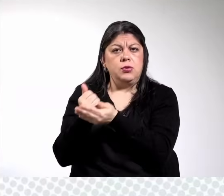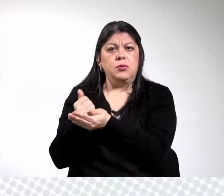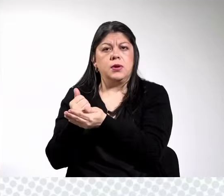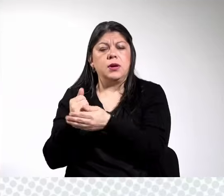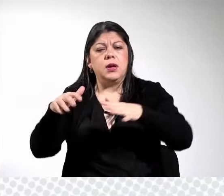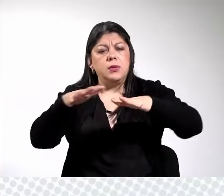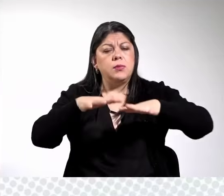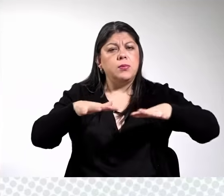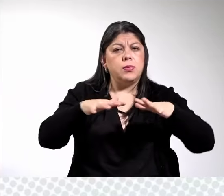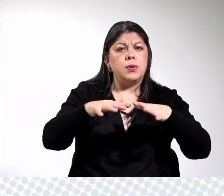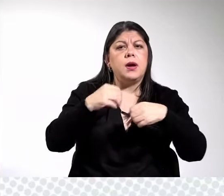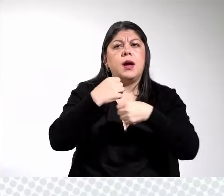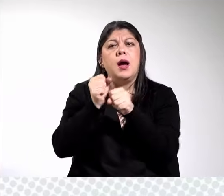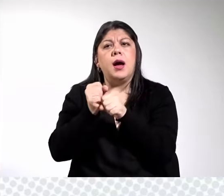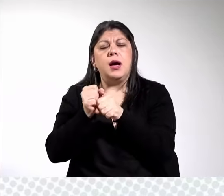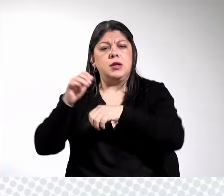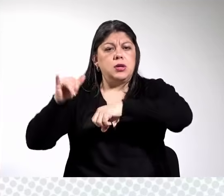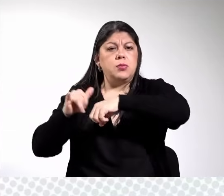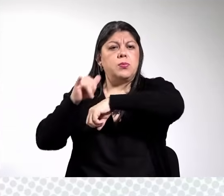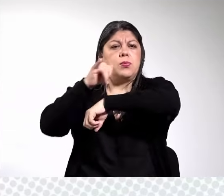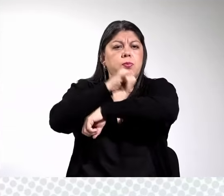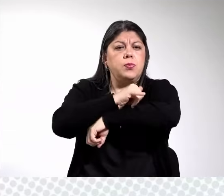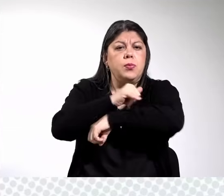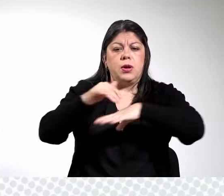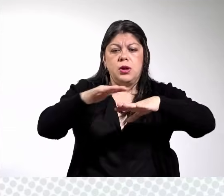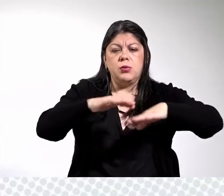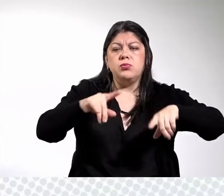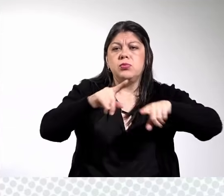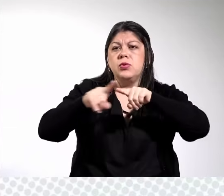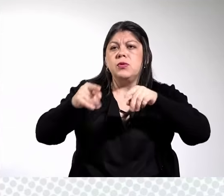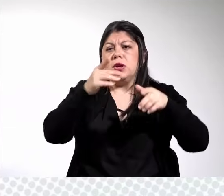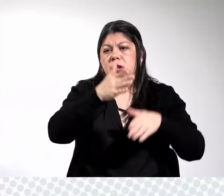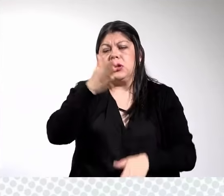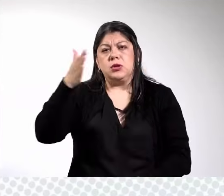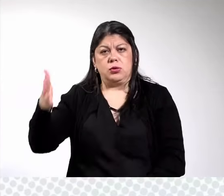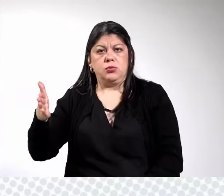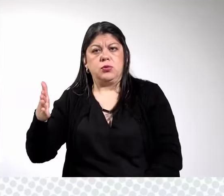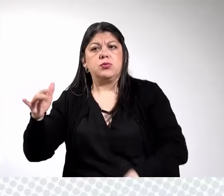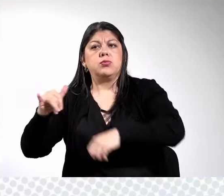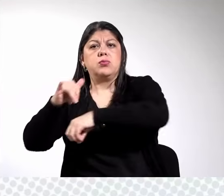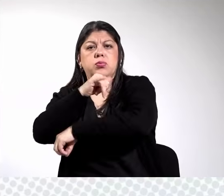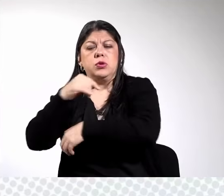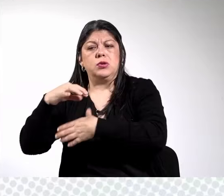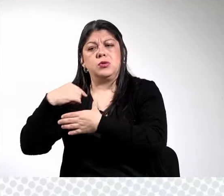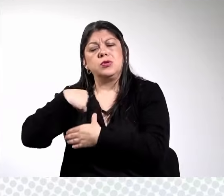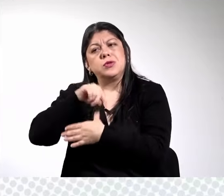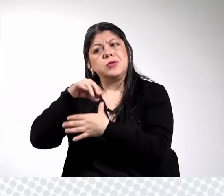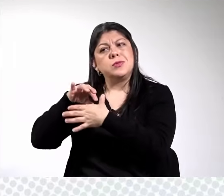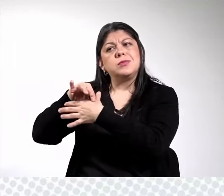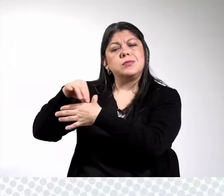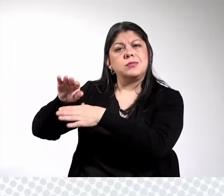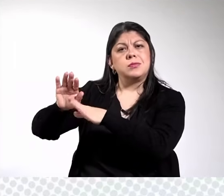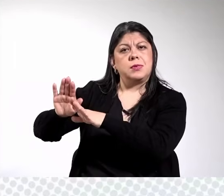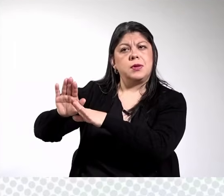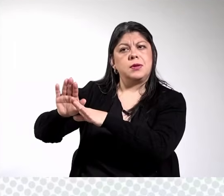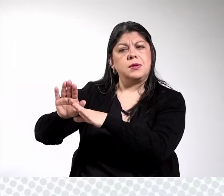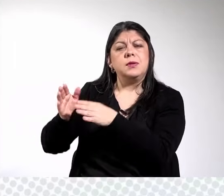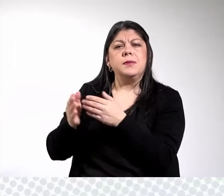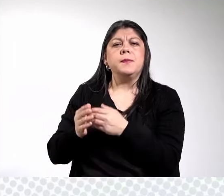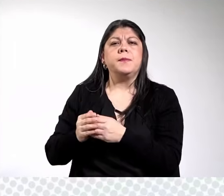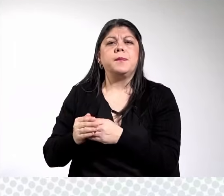que hacer los aeropuertos en las diferentes zonas, tal como zona sur, que lo hemos dejado